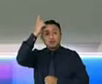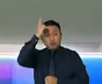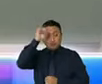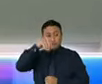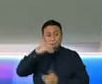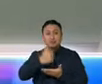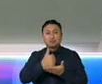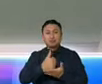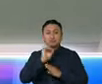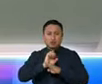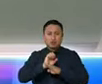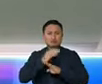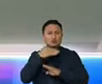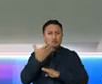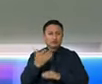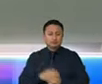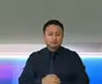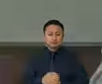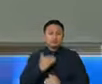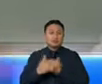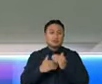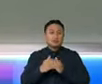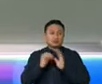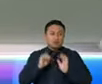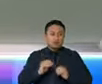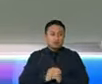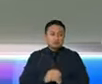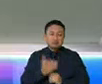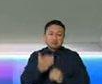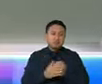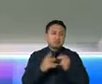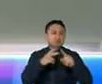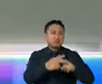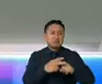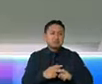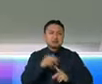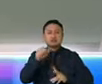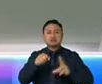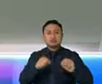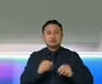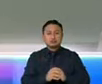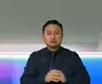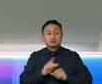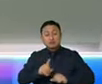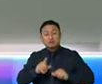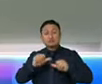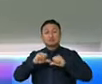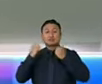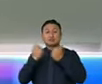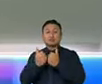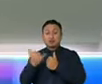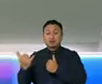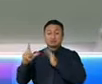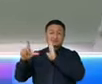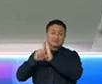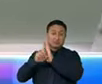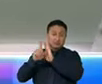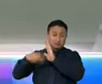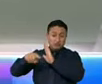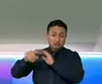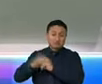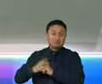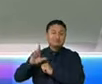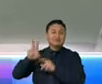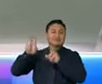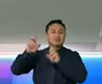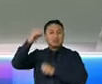Ecuador. Luego habrá que decidir si se tiene que emitir, cuándo se tiene que emitir, pero hoy día mismo en la Asamblea hay una ley que está discutiendo el tema de la deuda y hasta que